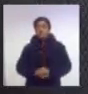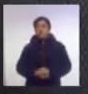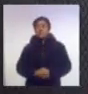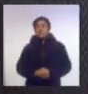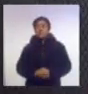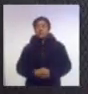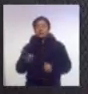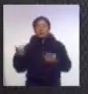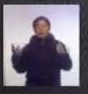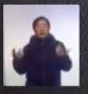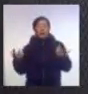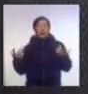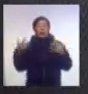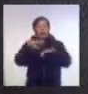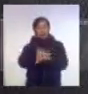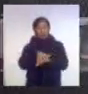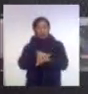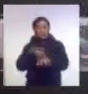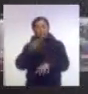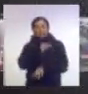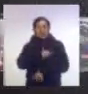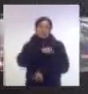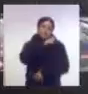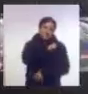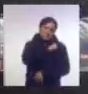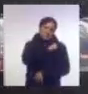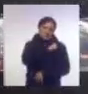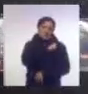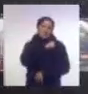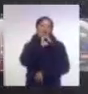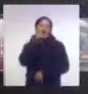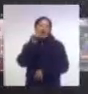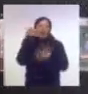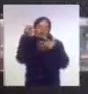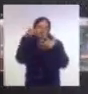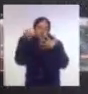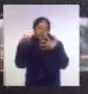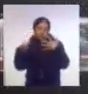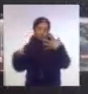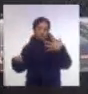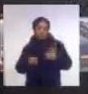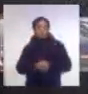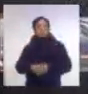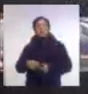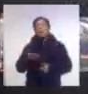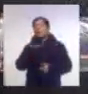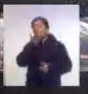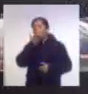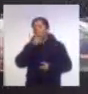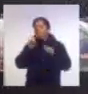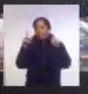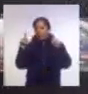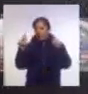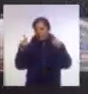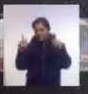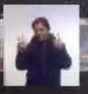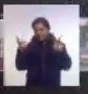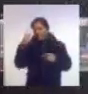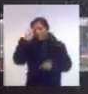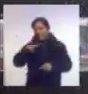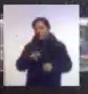la unión de la danza española con las otras disciplinas, que es la danza tradicional mexicana. Por supuesto, claro. Está Tlaxcala ahí